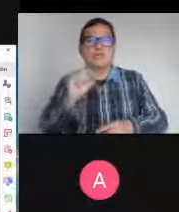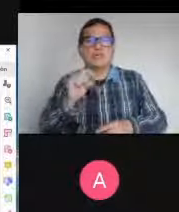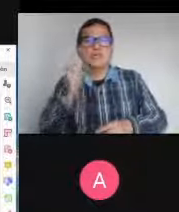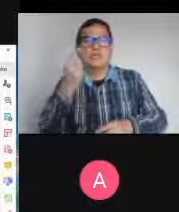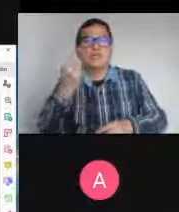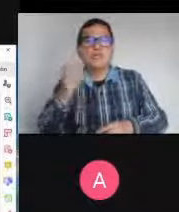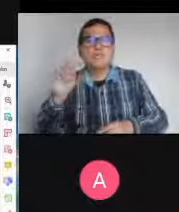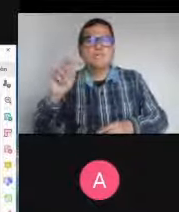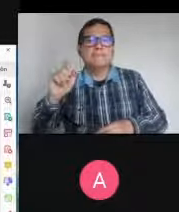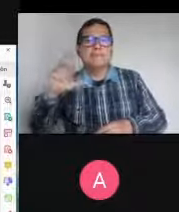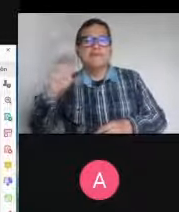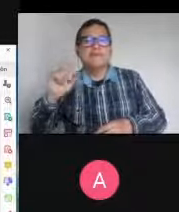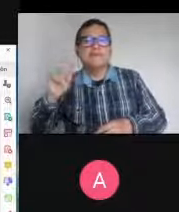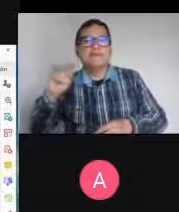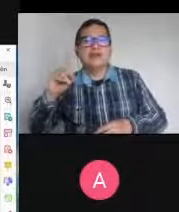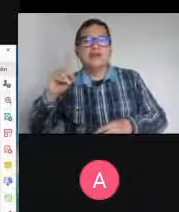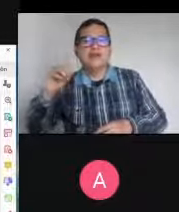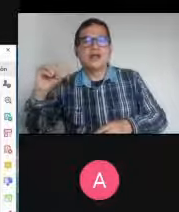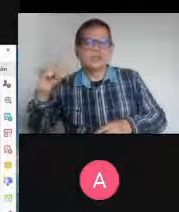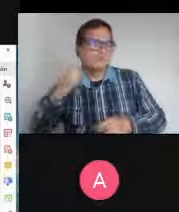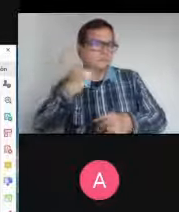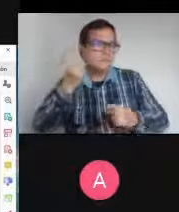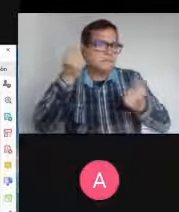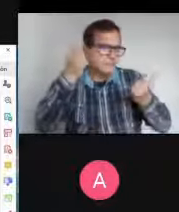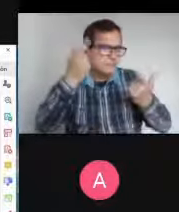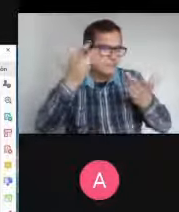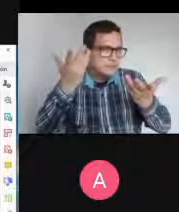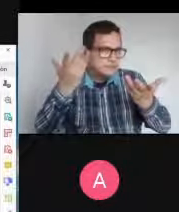en el simulador. ¿Listo? Entonces, no sé si me entendieron esta parte.